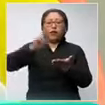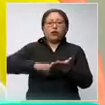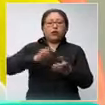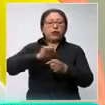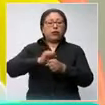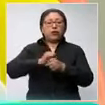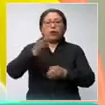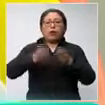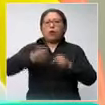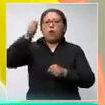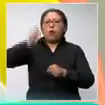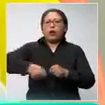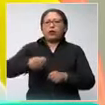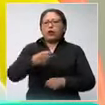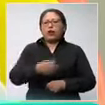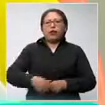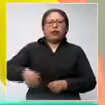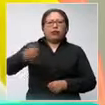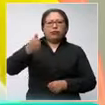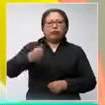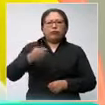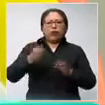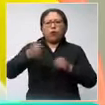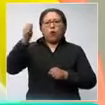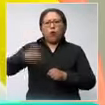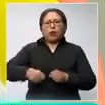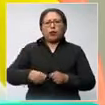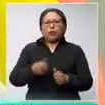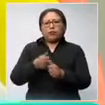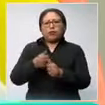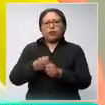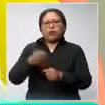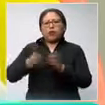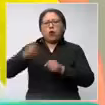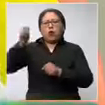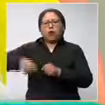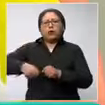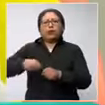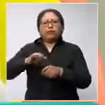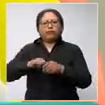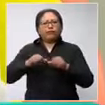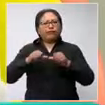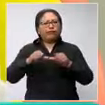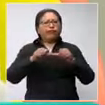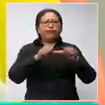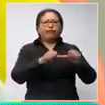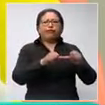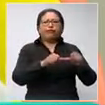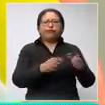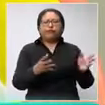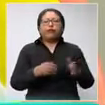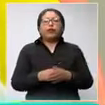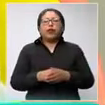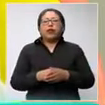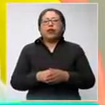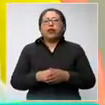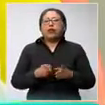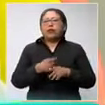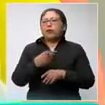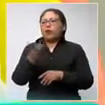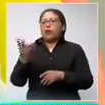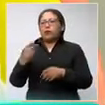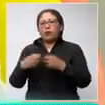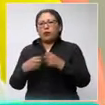juez es que el juez es juez en su despacho y fuera de su despacho. Es una revisión integral que nunca la hemos tenido. Ya en los casos concretos